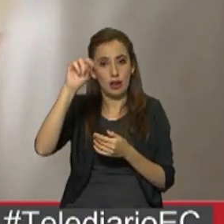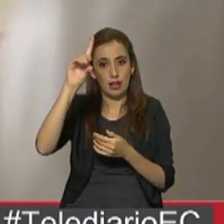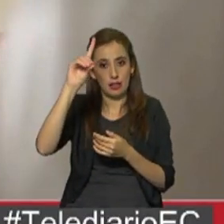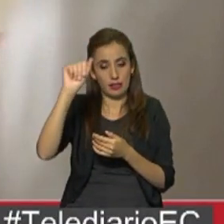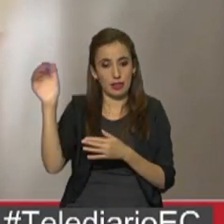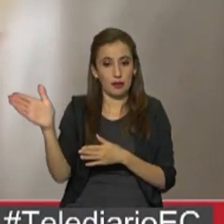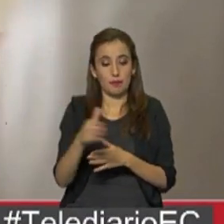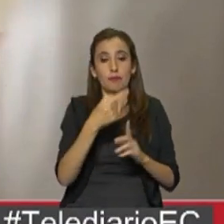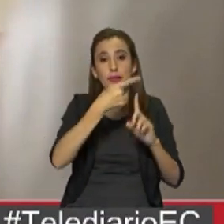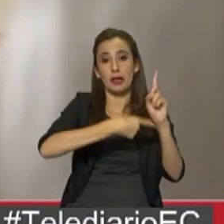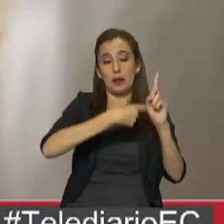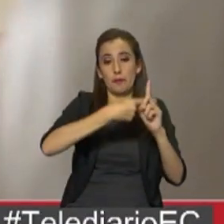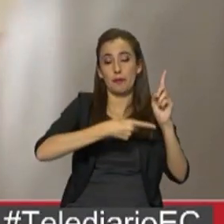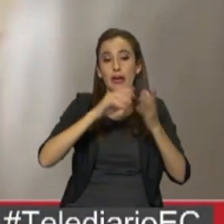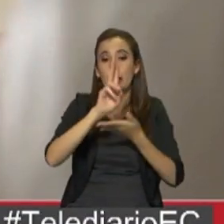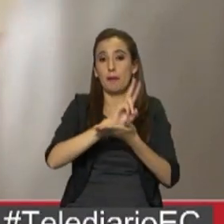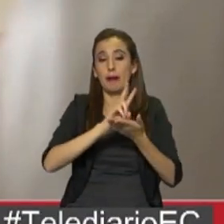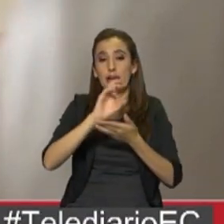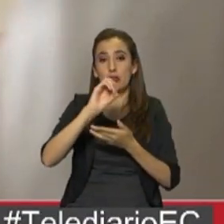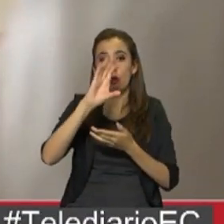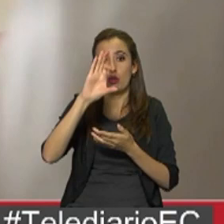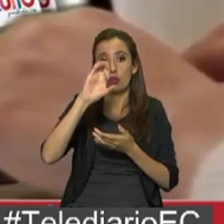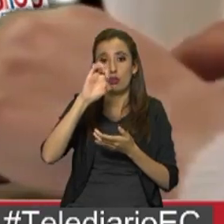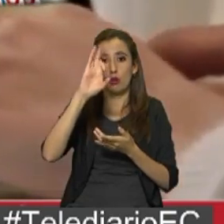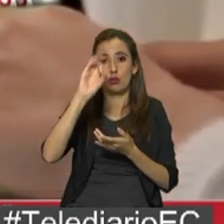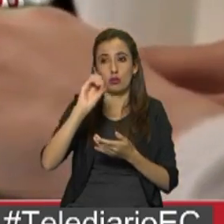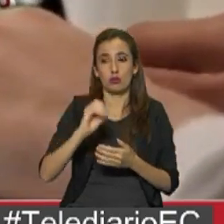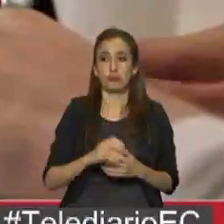conocoto en el sector de los valles